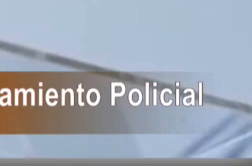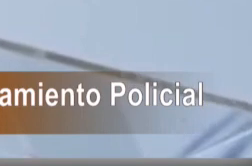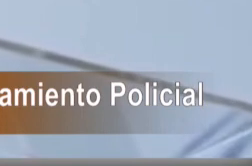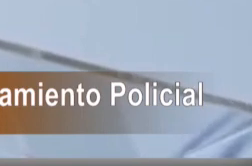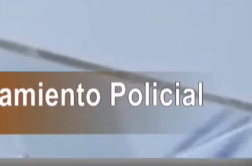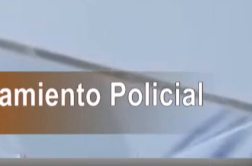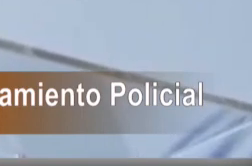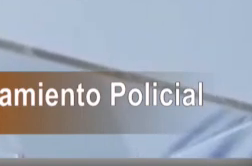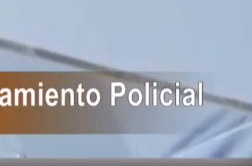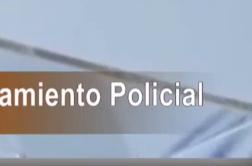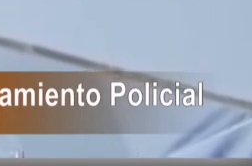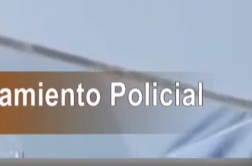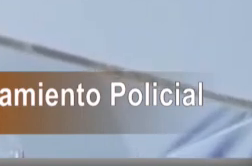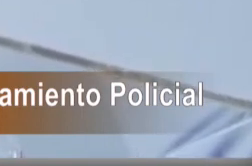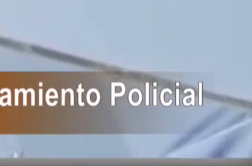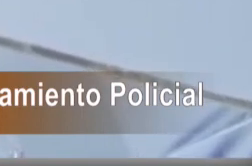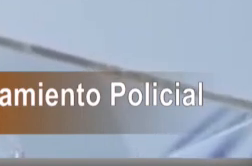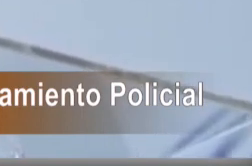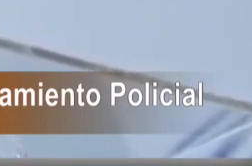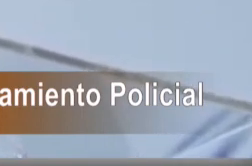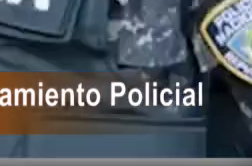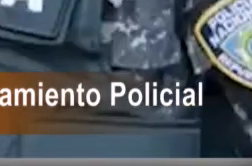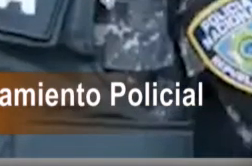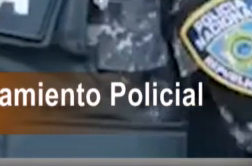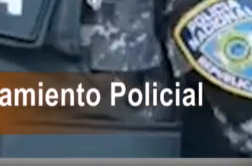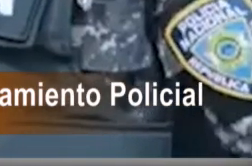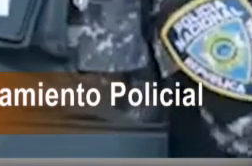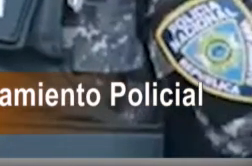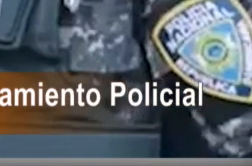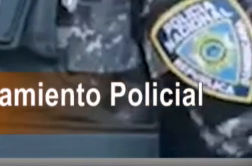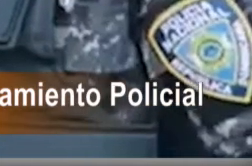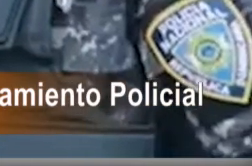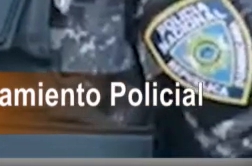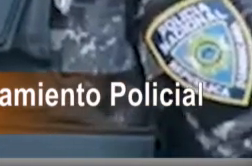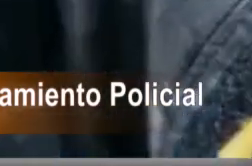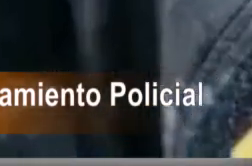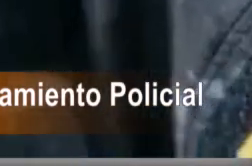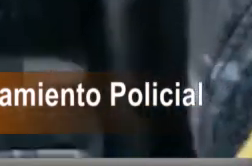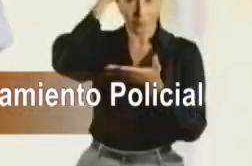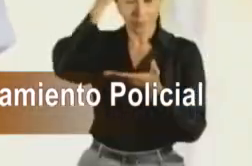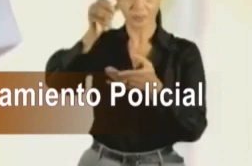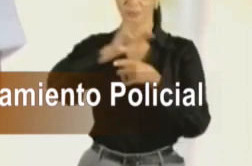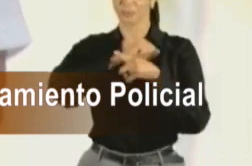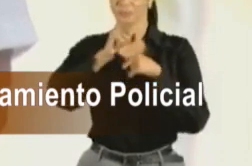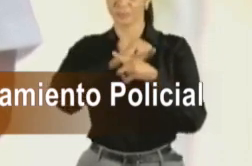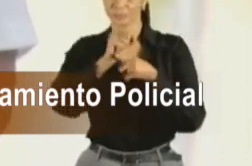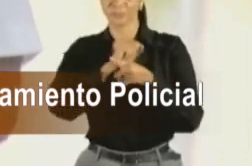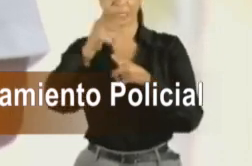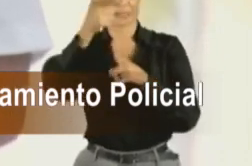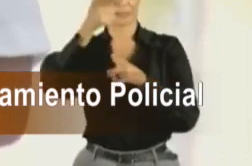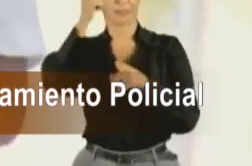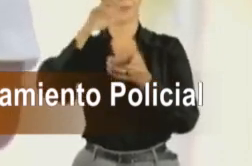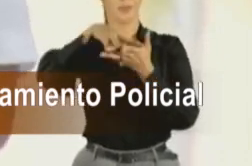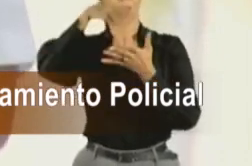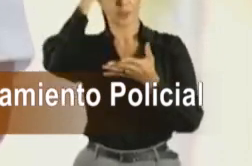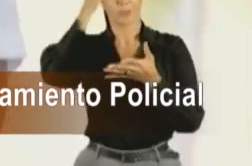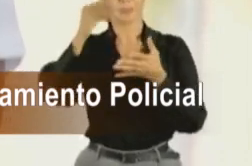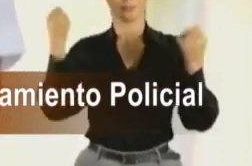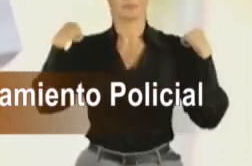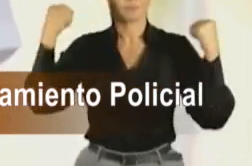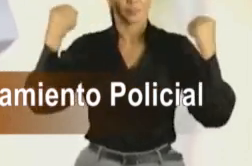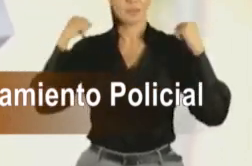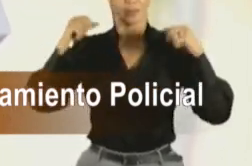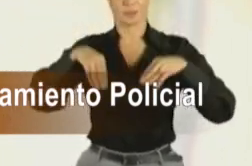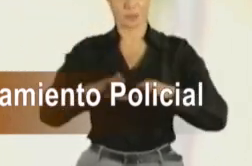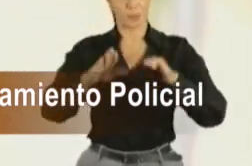4 años un hotel pagando 118 millones anual para que este sirva como un centro de